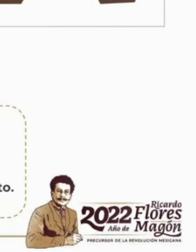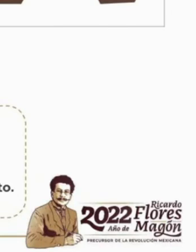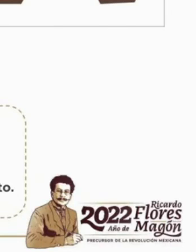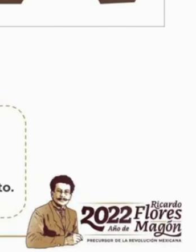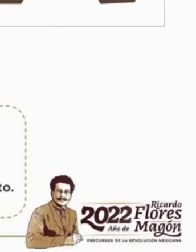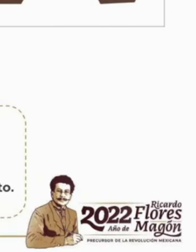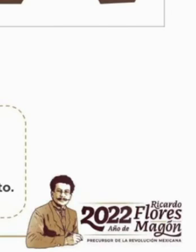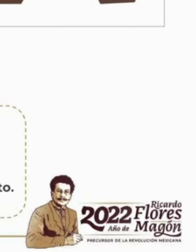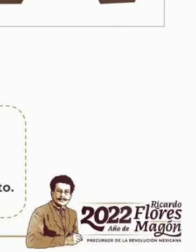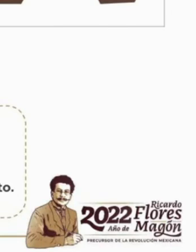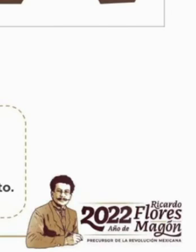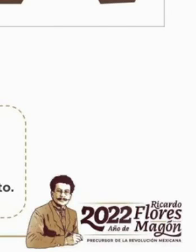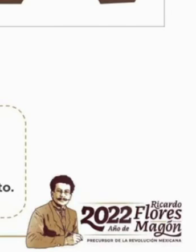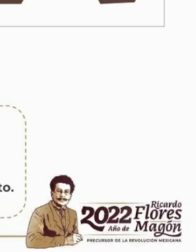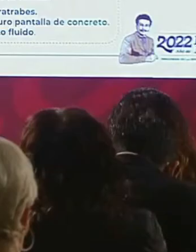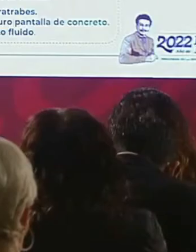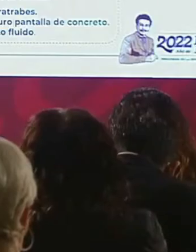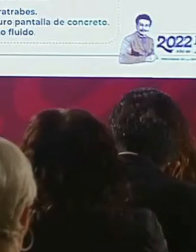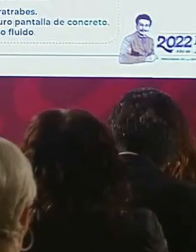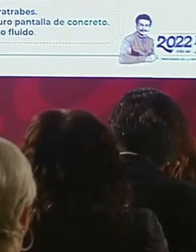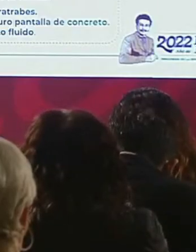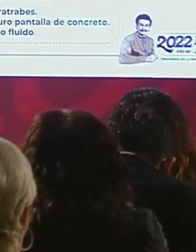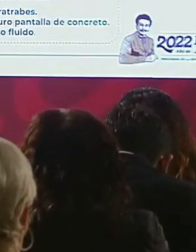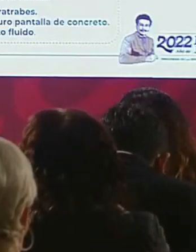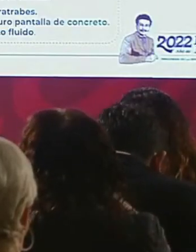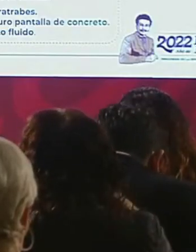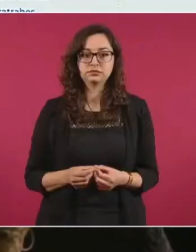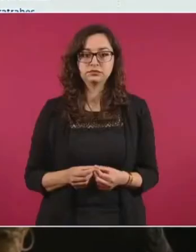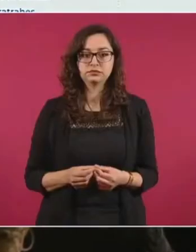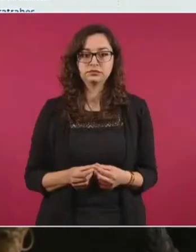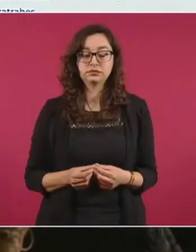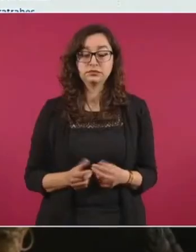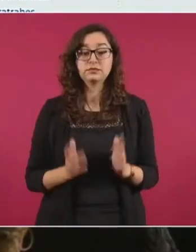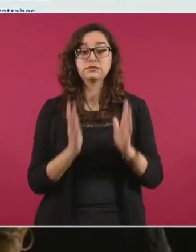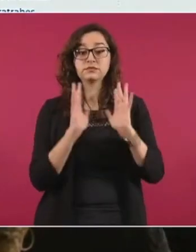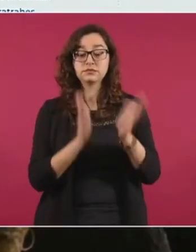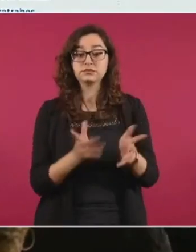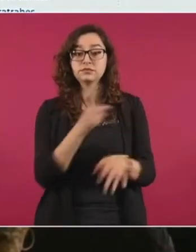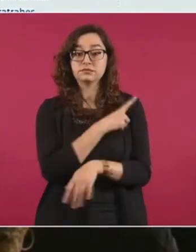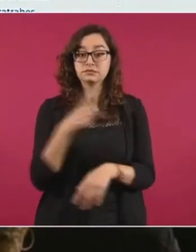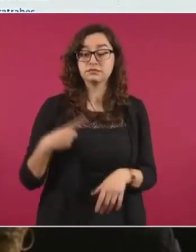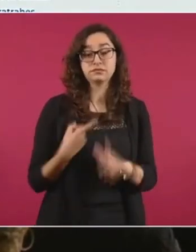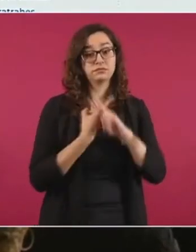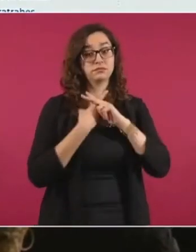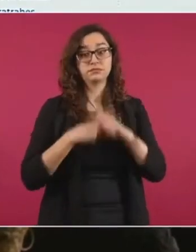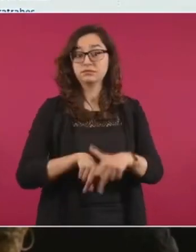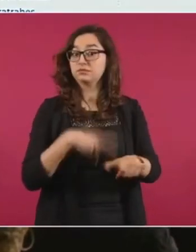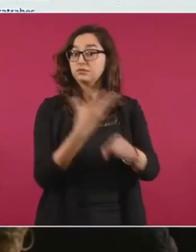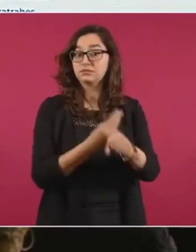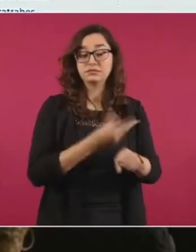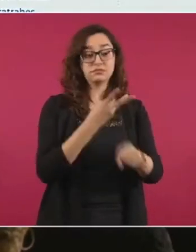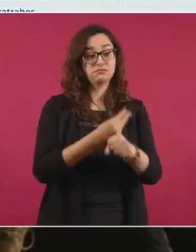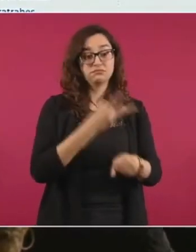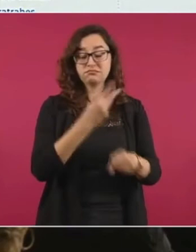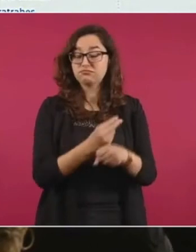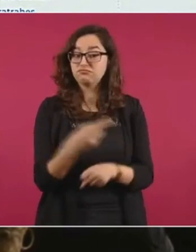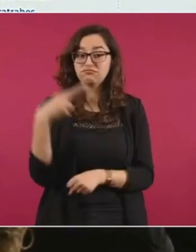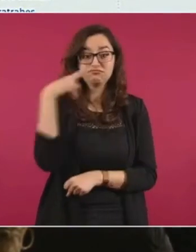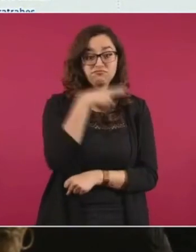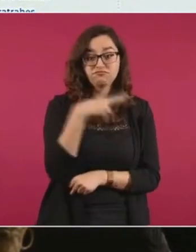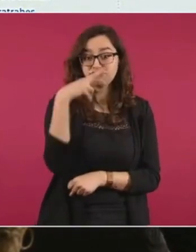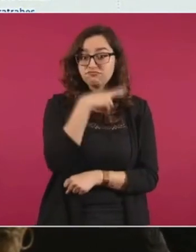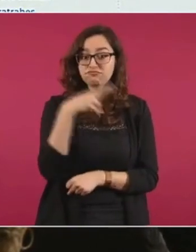de manera adecuada. Y por otro lado, después de diversos estudios que se hicieron de cuál era el mejor método